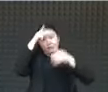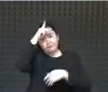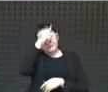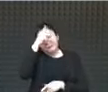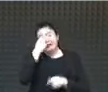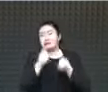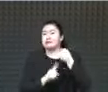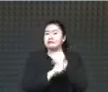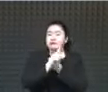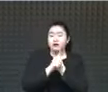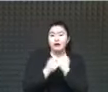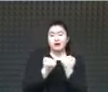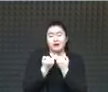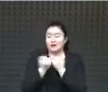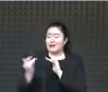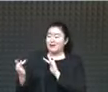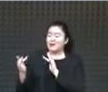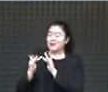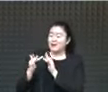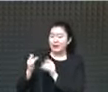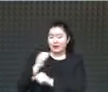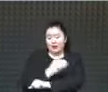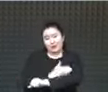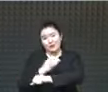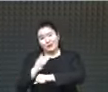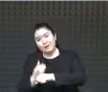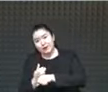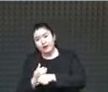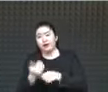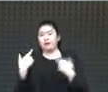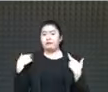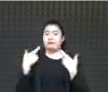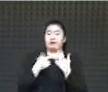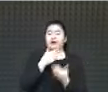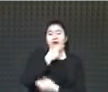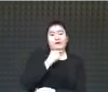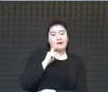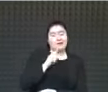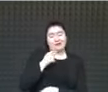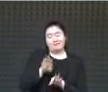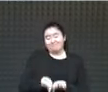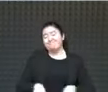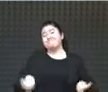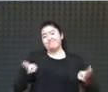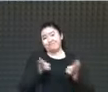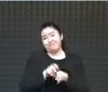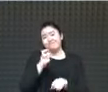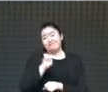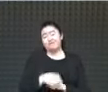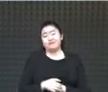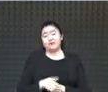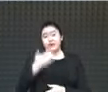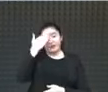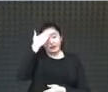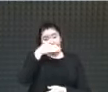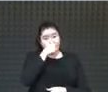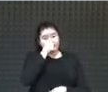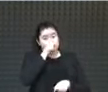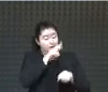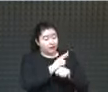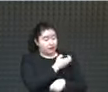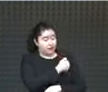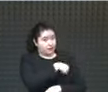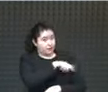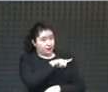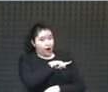ya con sus maestros, maestras y con sus compañeros y compañeras. Entonces, sabemos que la Secretaría de Salud va a tomar las medidas